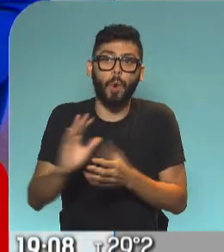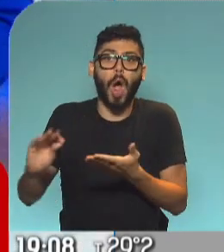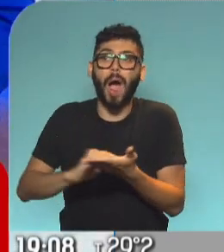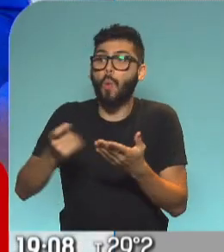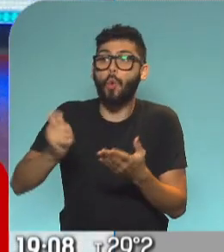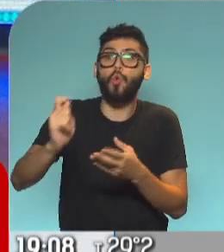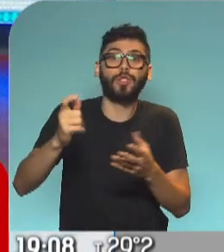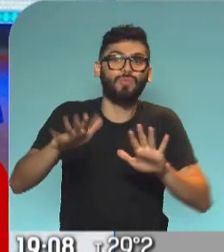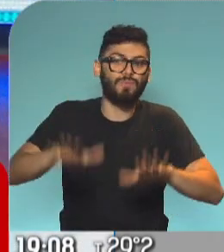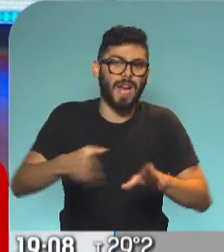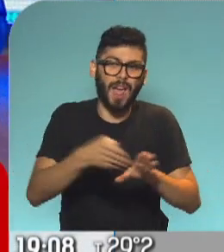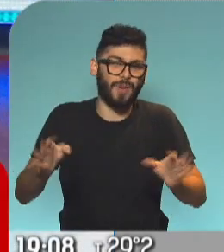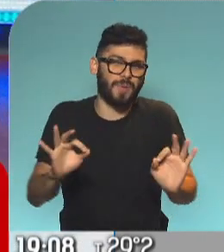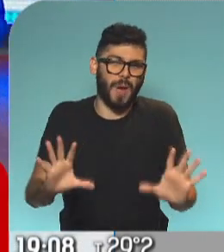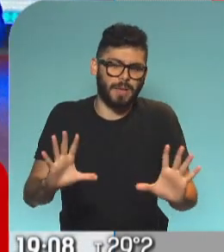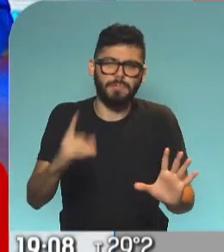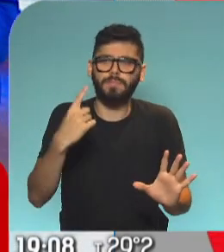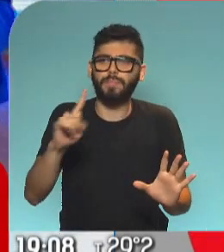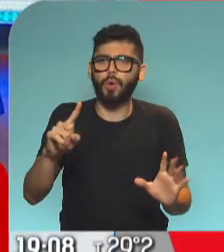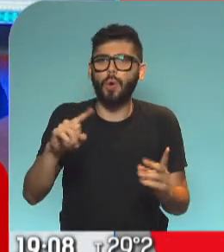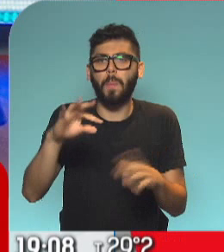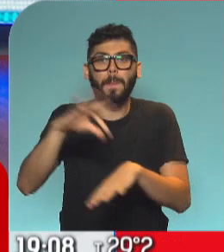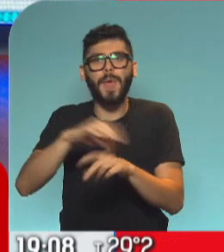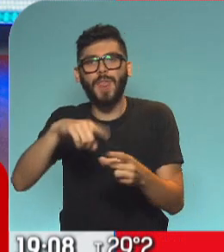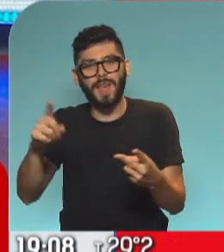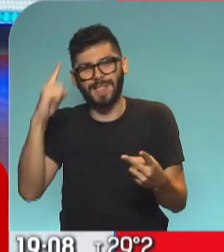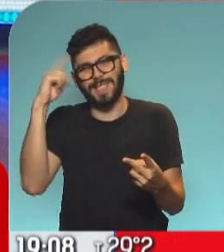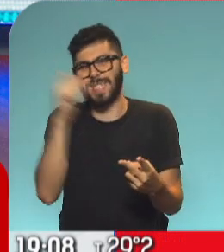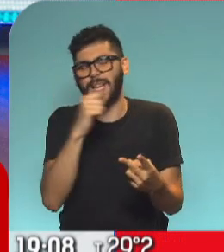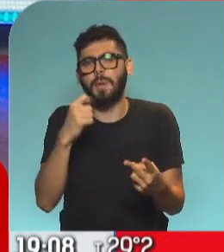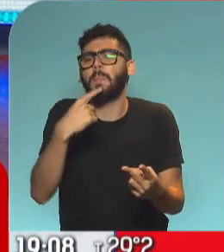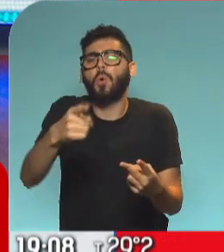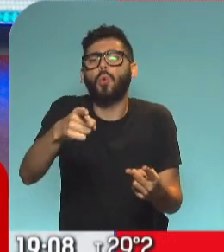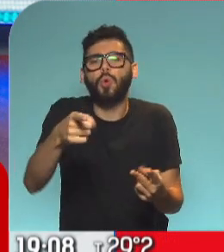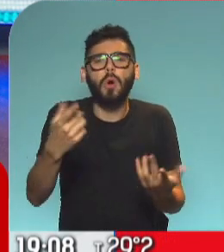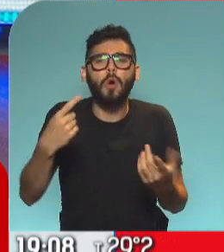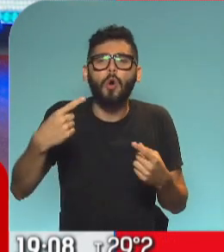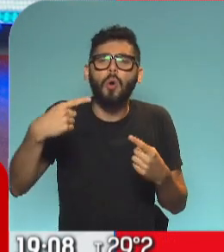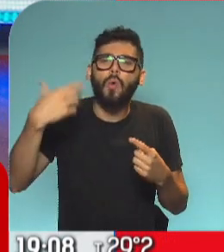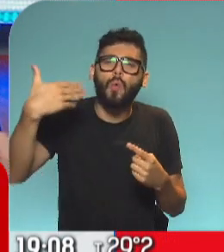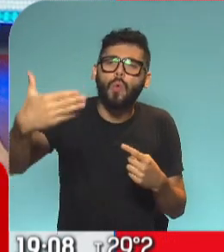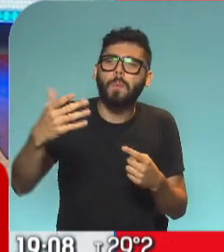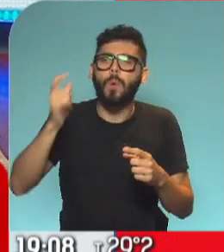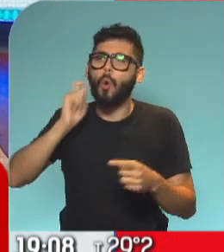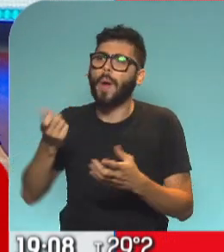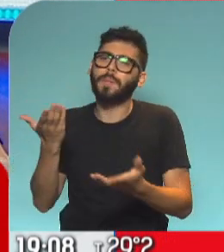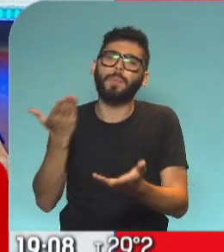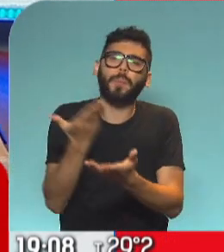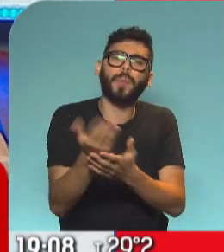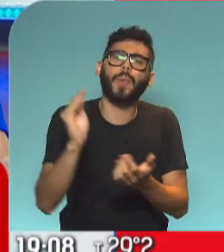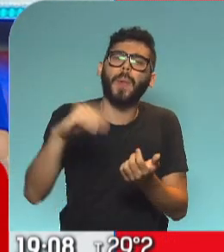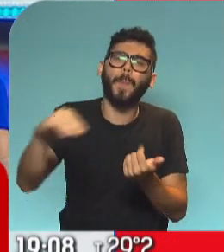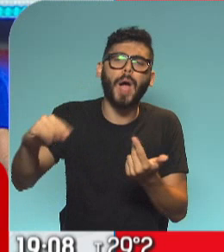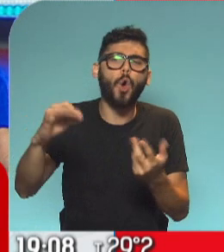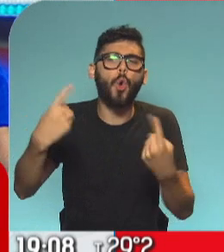contando de la otra médica de diego armando maradona cuando podría llegar a ver nuevas novedades o nuevos pedidos del magistrado que entiende esta causa